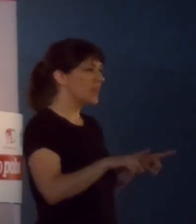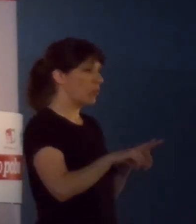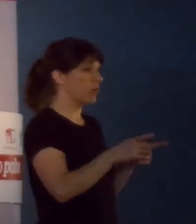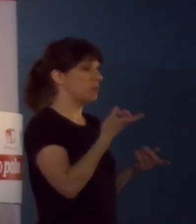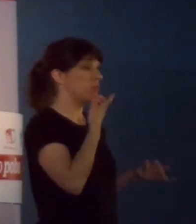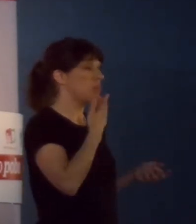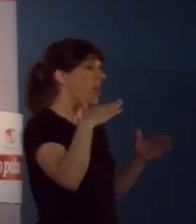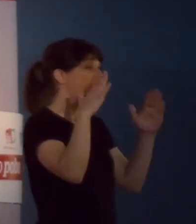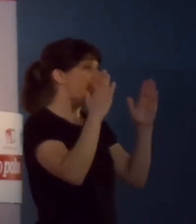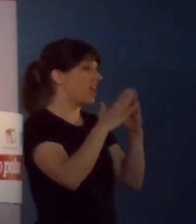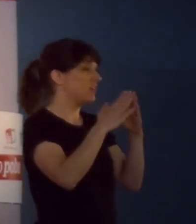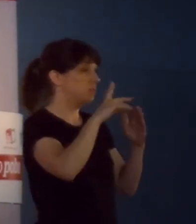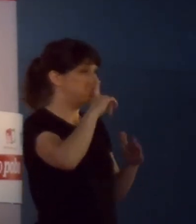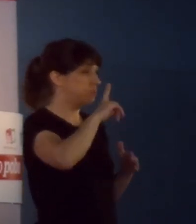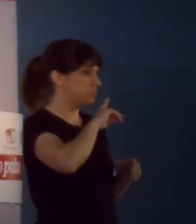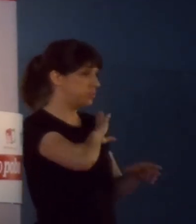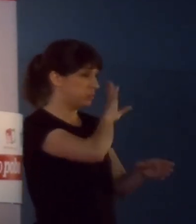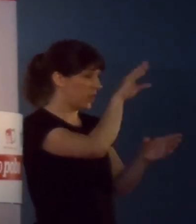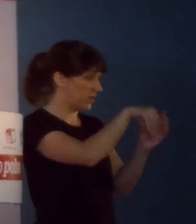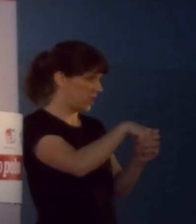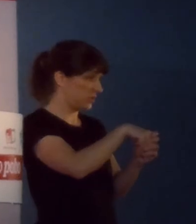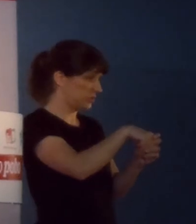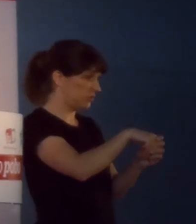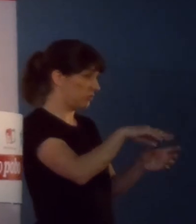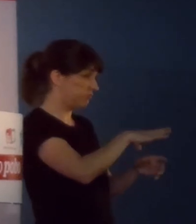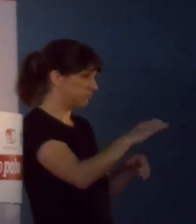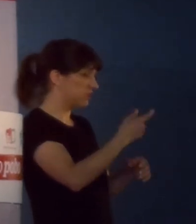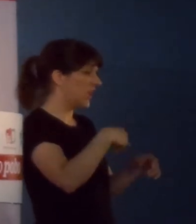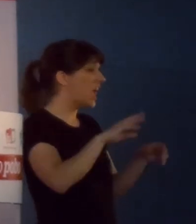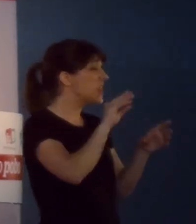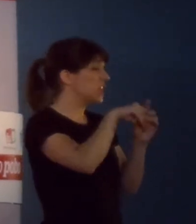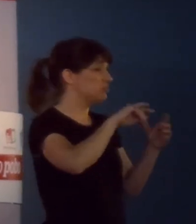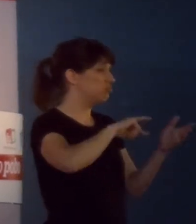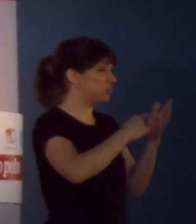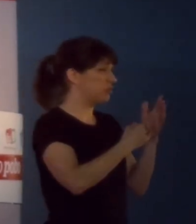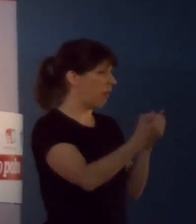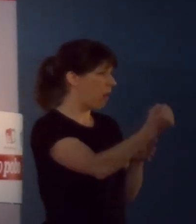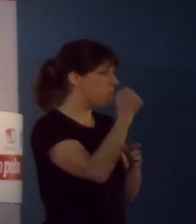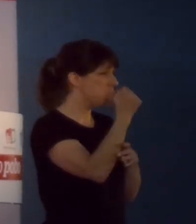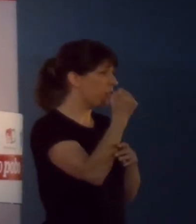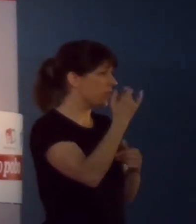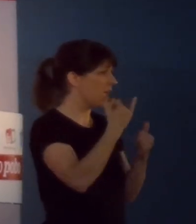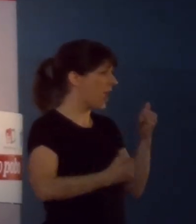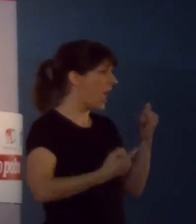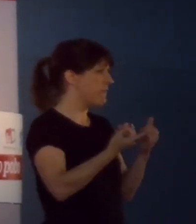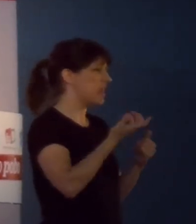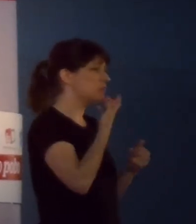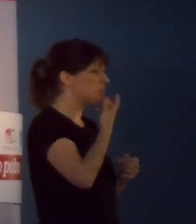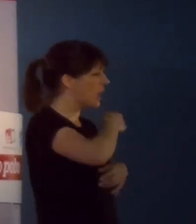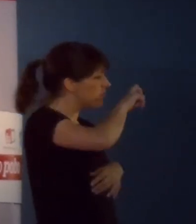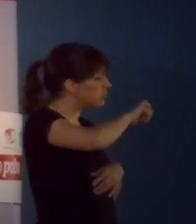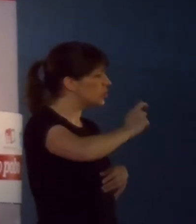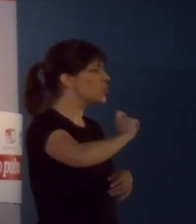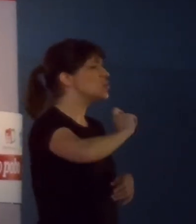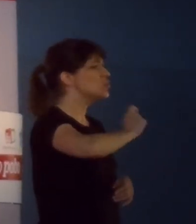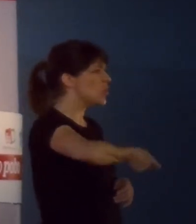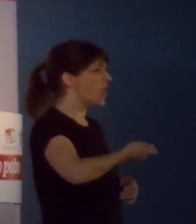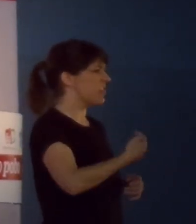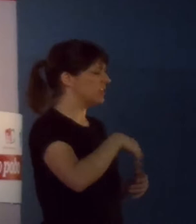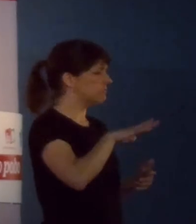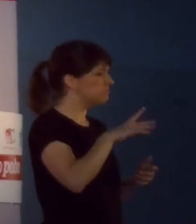prostíbulo por un aparato de poder do Estado que convirte a magistratura